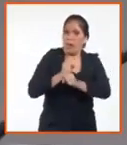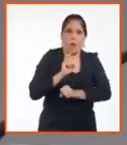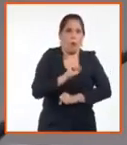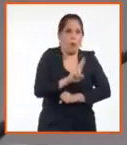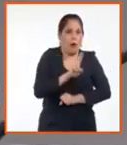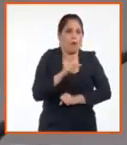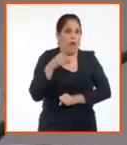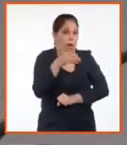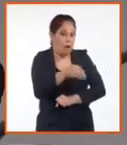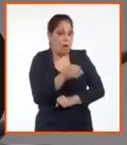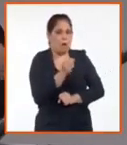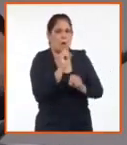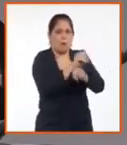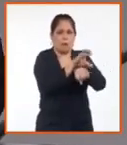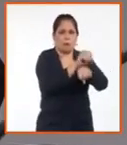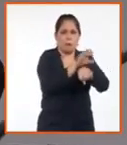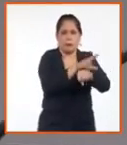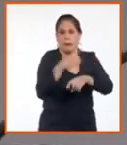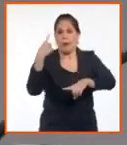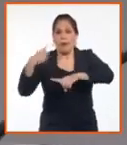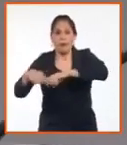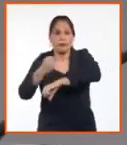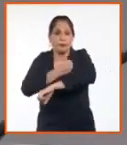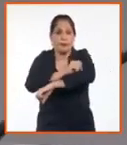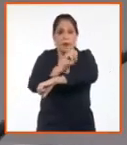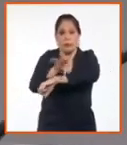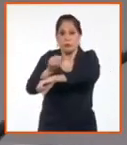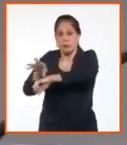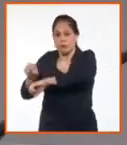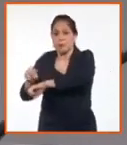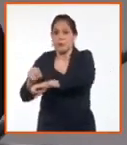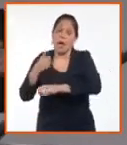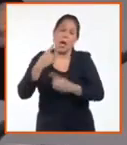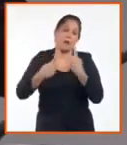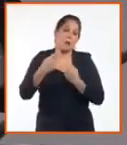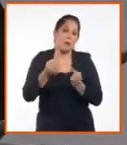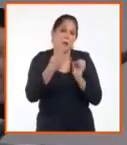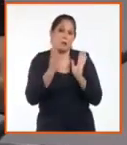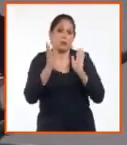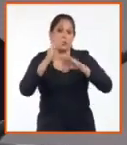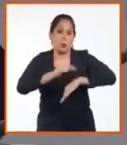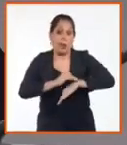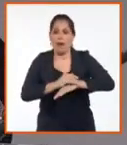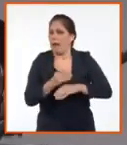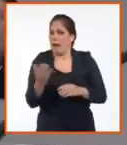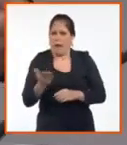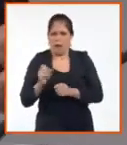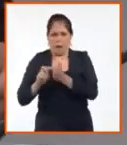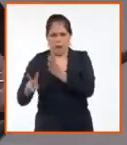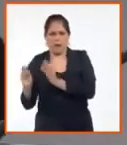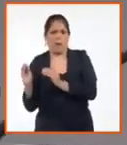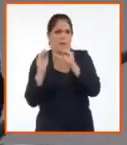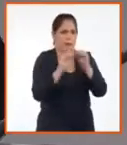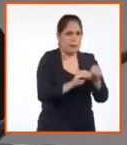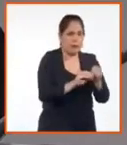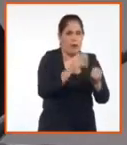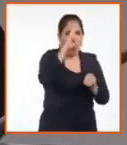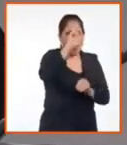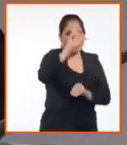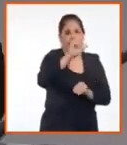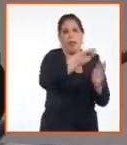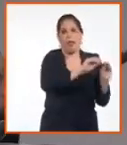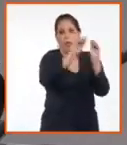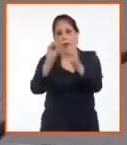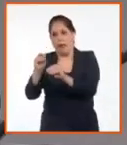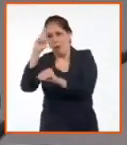se presentan y que hay que ni ver cuando hay productos que están en muy bajas coberturas ellos son los que tienen que mover de una provincia para otra llevarle a un hospital a otro y ahí tenemos